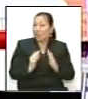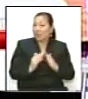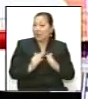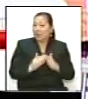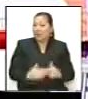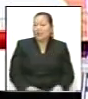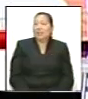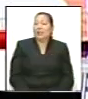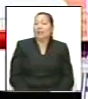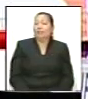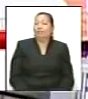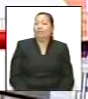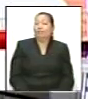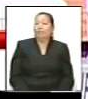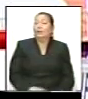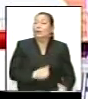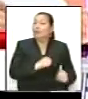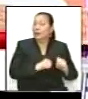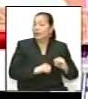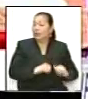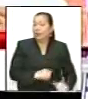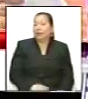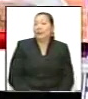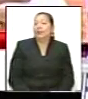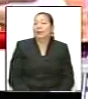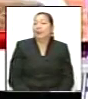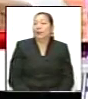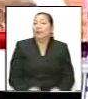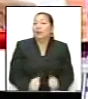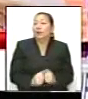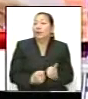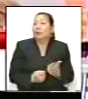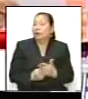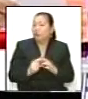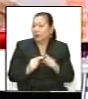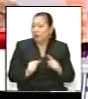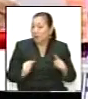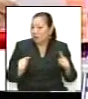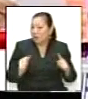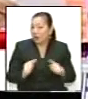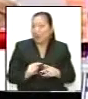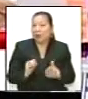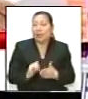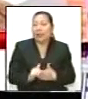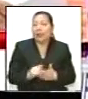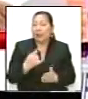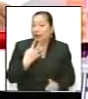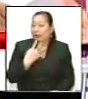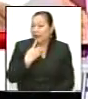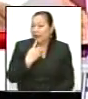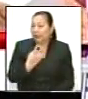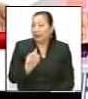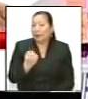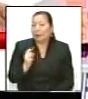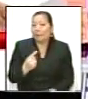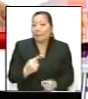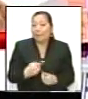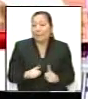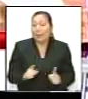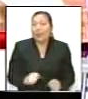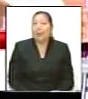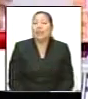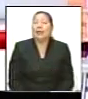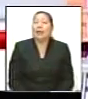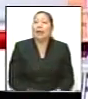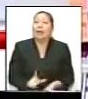fueron afectadas, con los módulos, esos módulos que tanto se mencionó y que, sin embargo, en mi